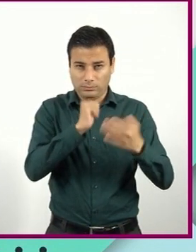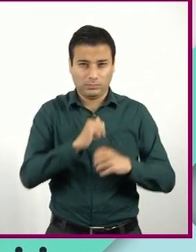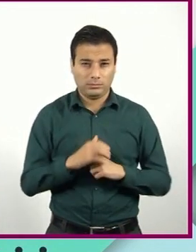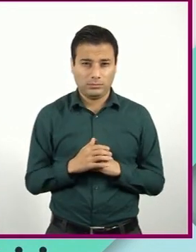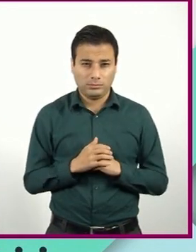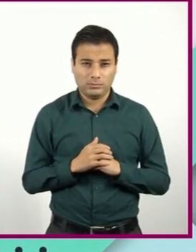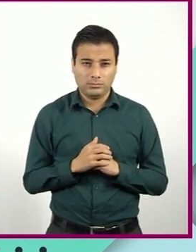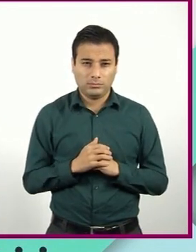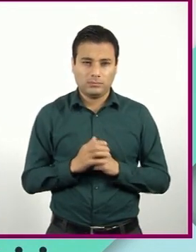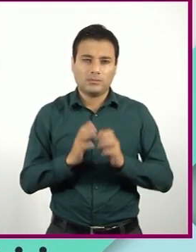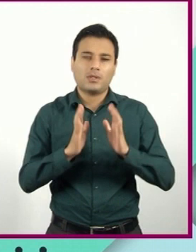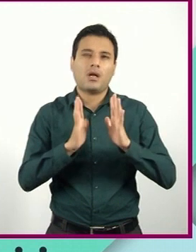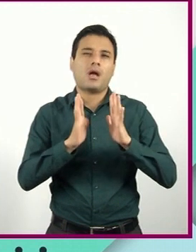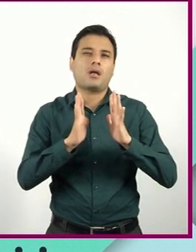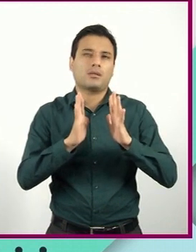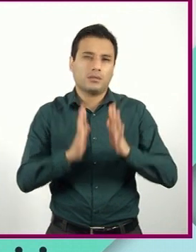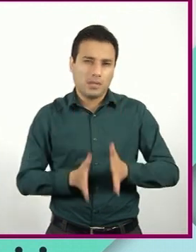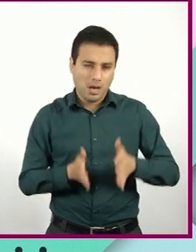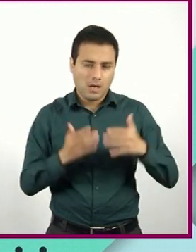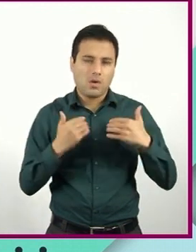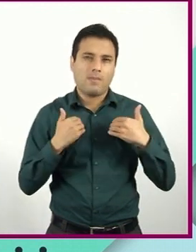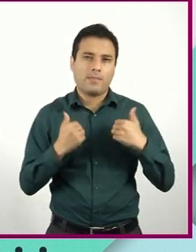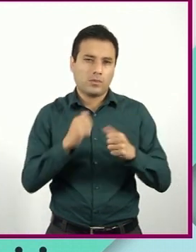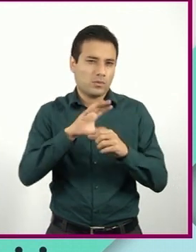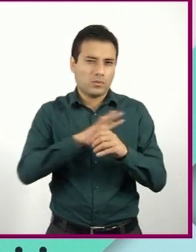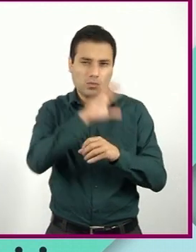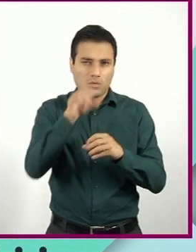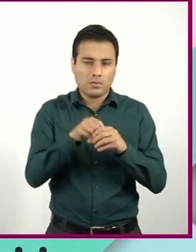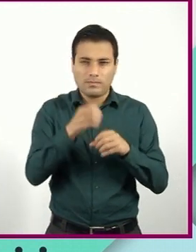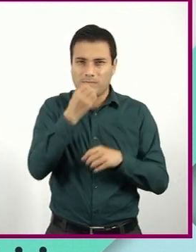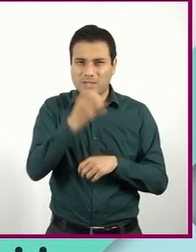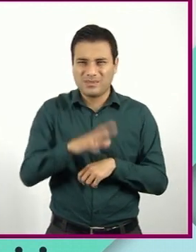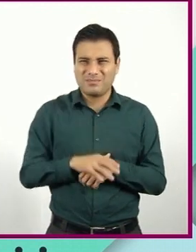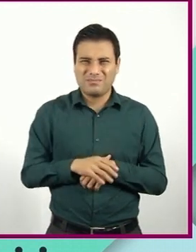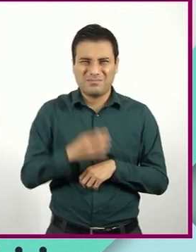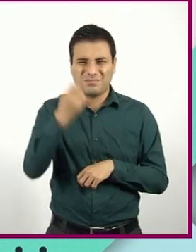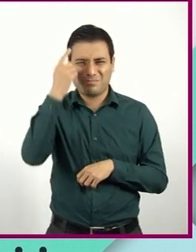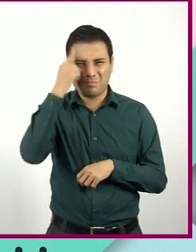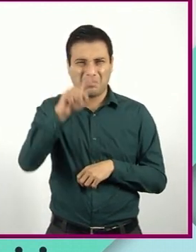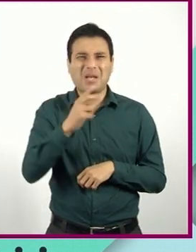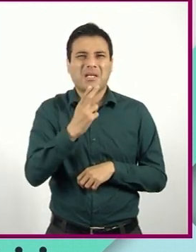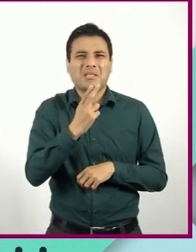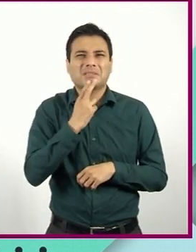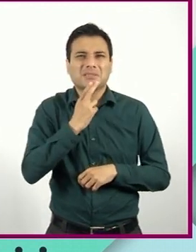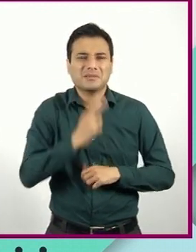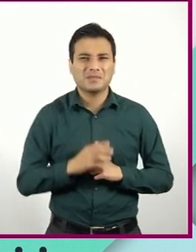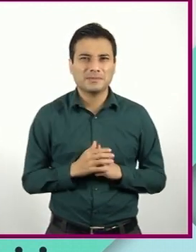Comprendo. Todo estupendo, pero dime, ¿para qué sirve?